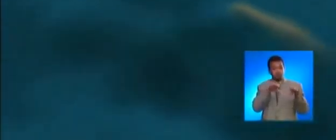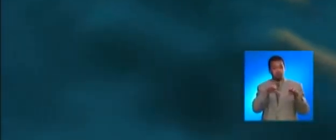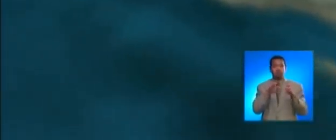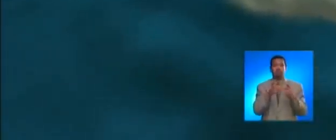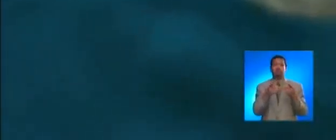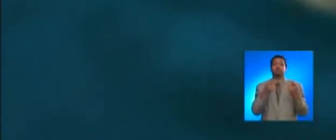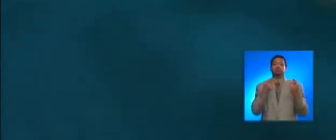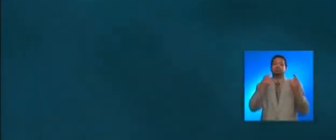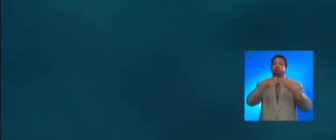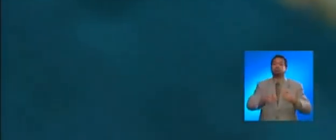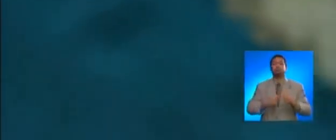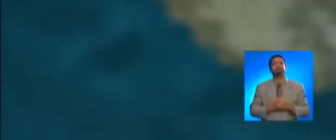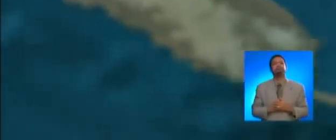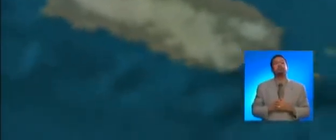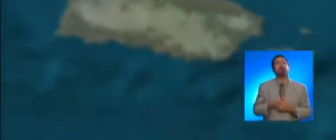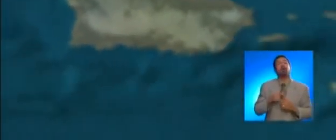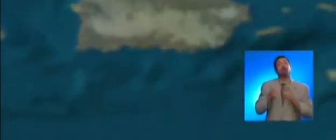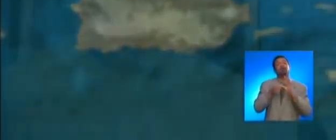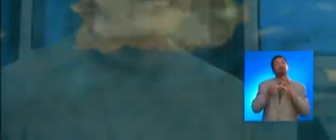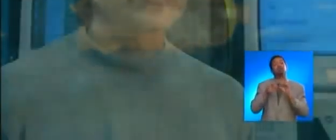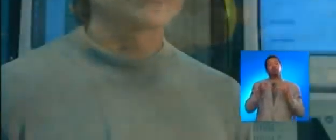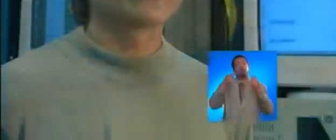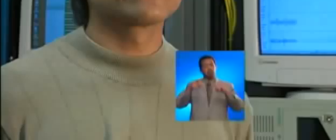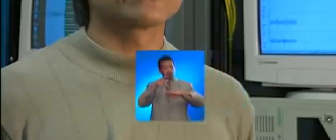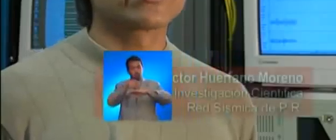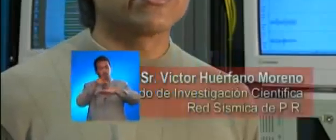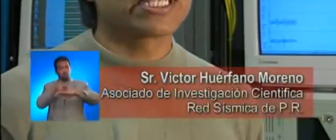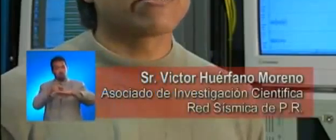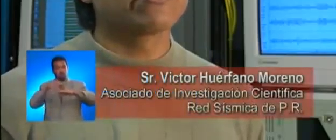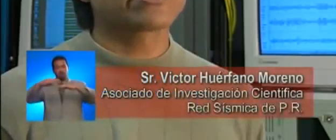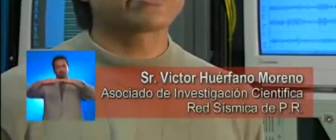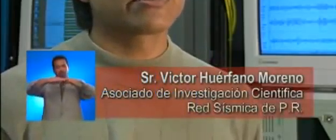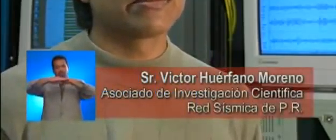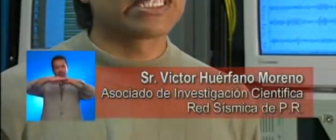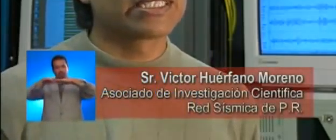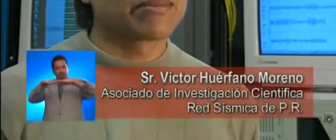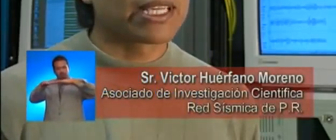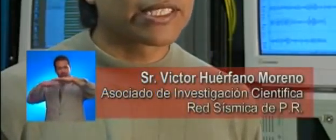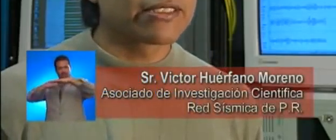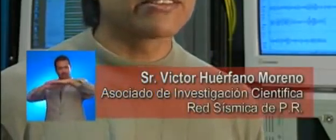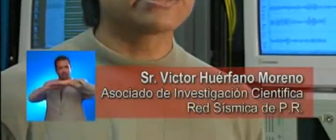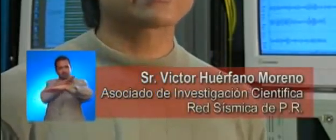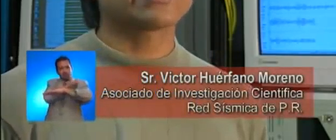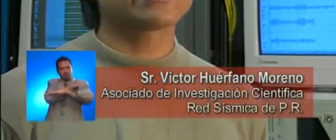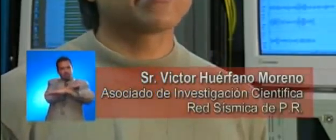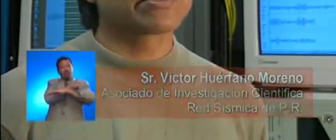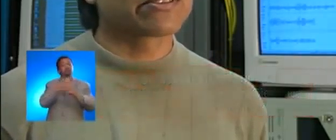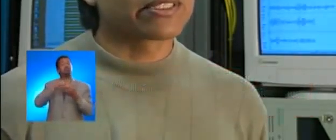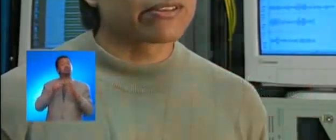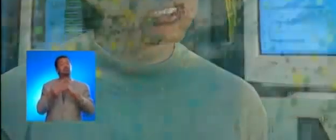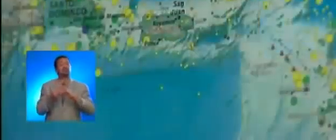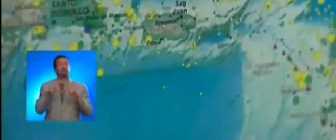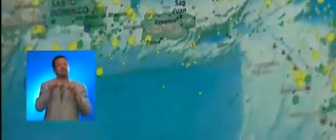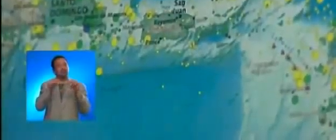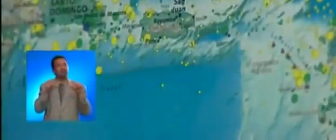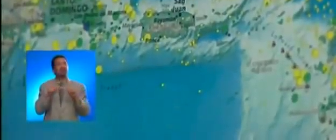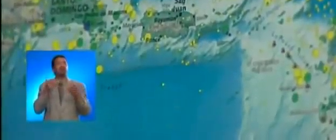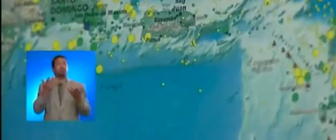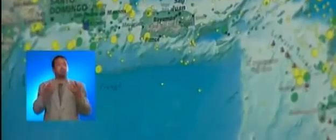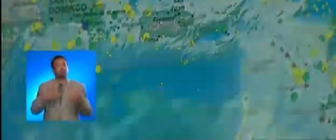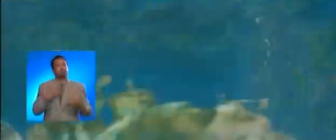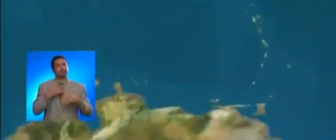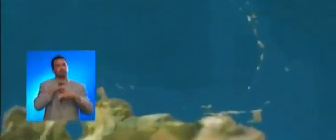debido a su fuerza, son capaces de tumbar puentes, edificios de concreto armado, arrastrar automóviles y toda